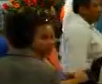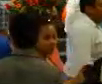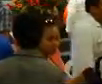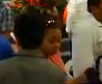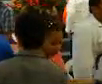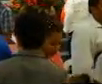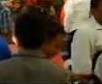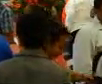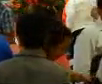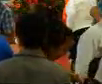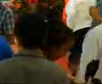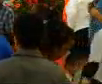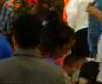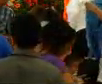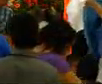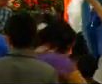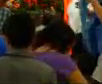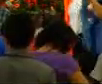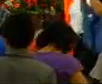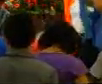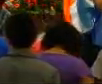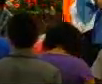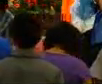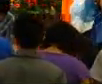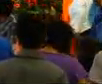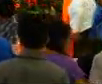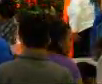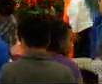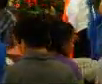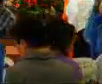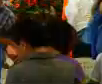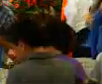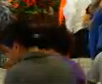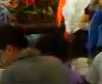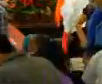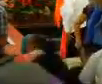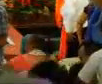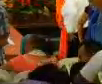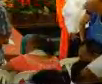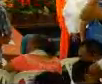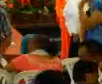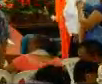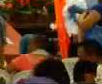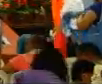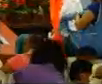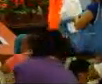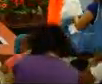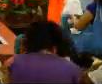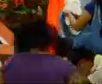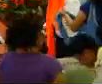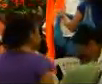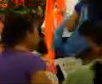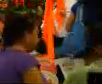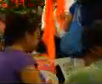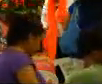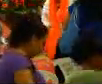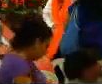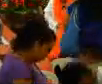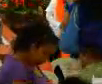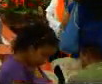están los hermanos del otro culto esperando poder entrar. Pero también los hermanos que se van a quedar, pero saben que